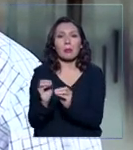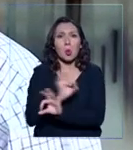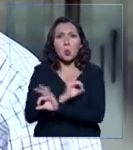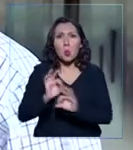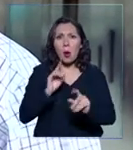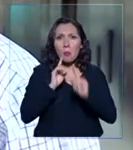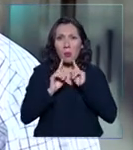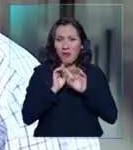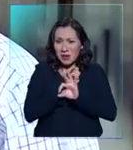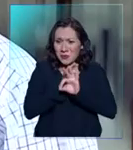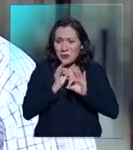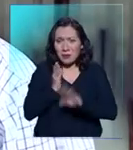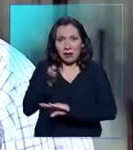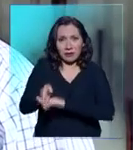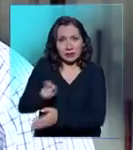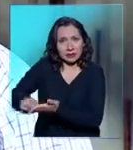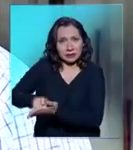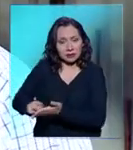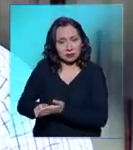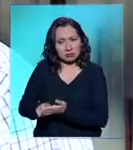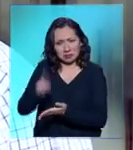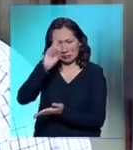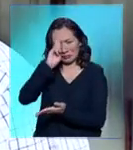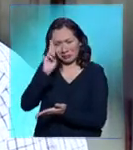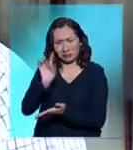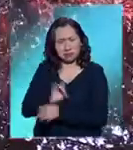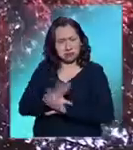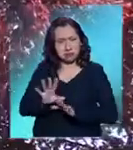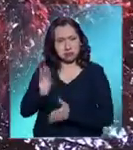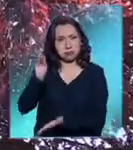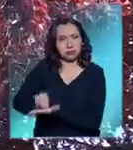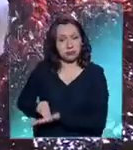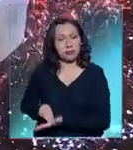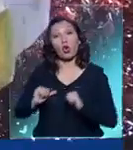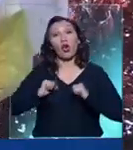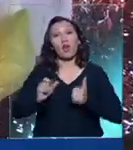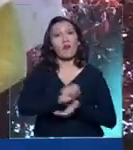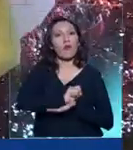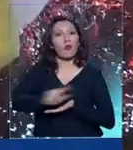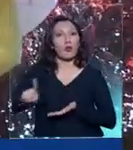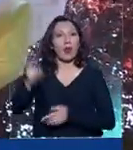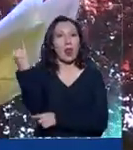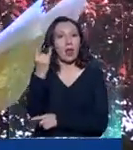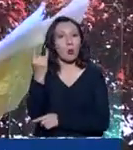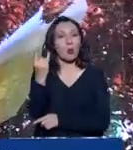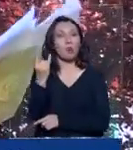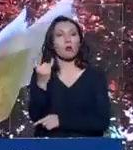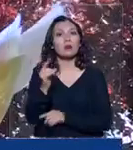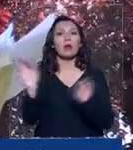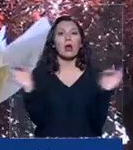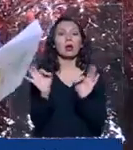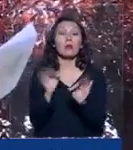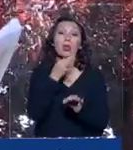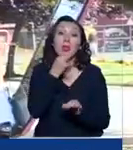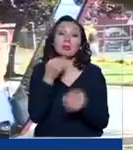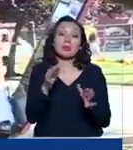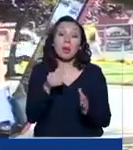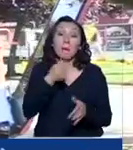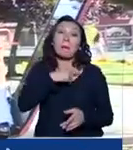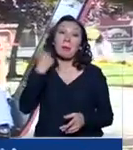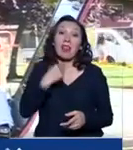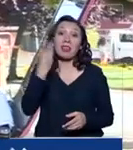nunca dio. Y eso es lo más grave de esta situación. La joven fue expulsada de la universidad con el argumento de que había reprobado